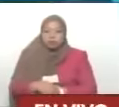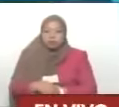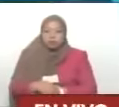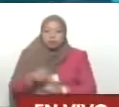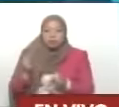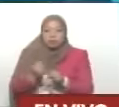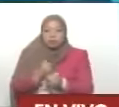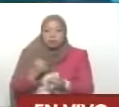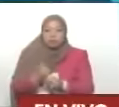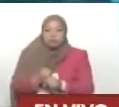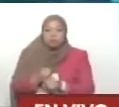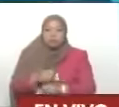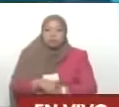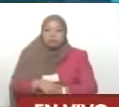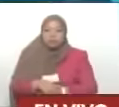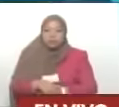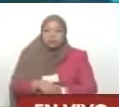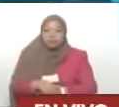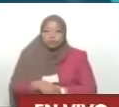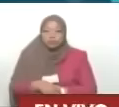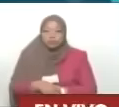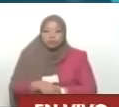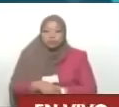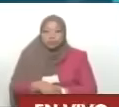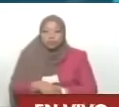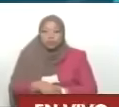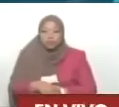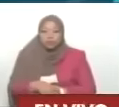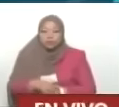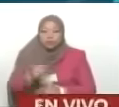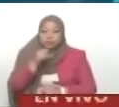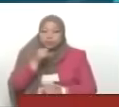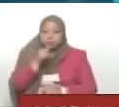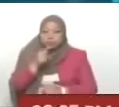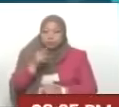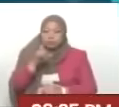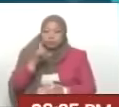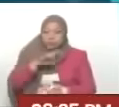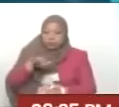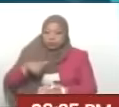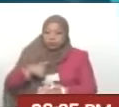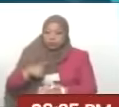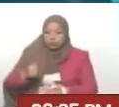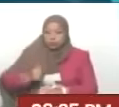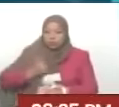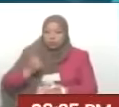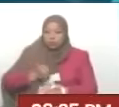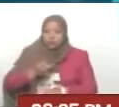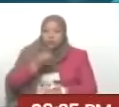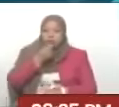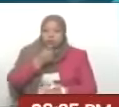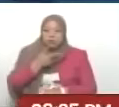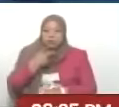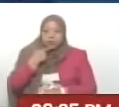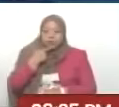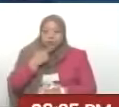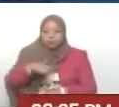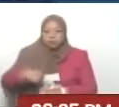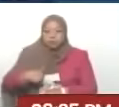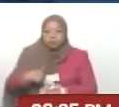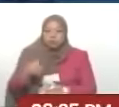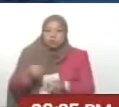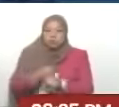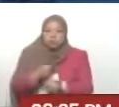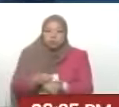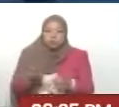trabajo. Fue darle la oportunidad a Ariana de ser lo que ella quiere ser. Ella siempre nos dijo, como lo